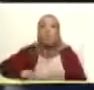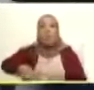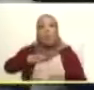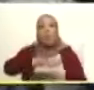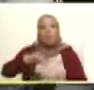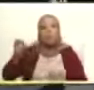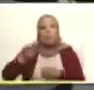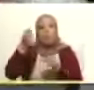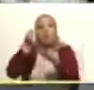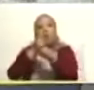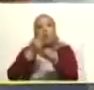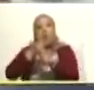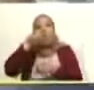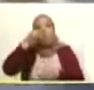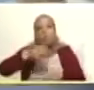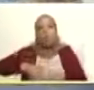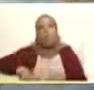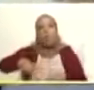¡Solo el pueblo!